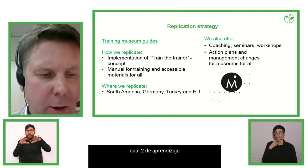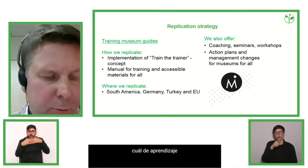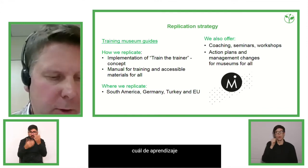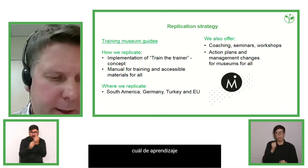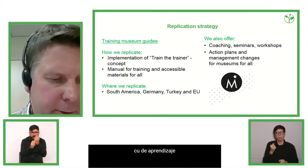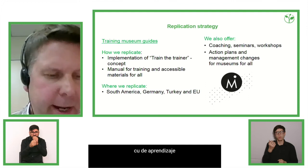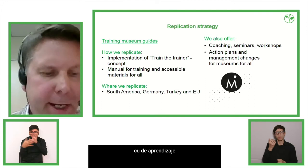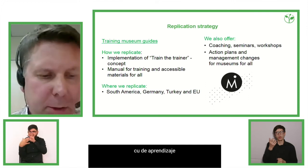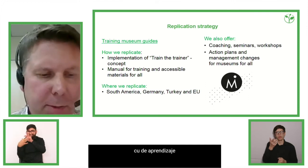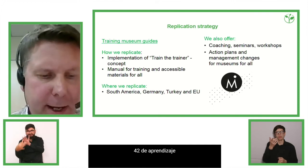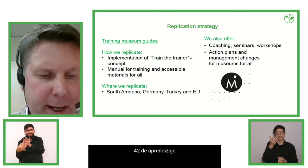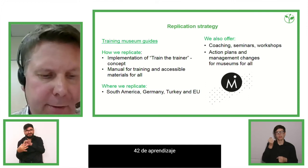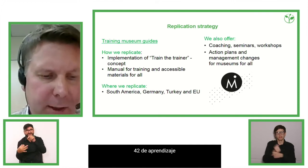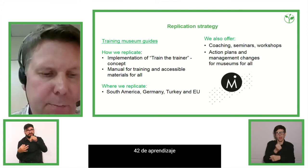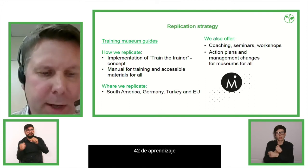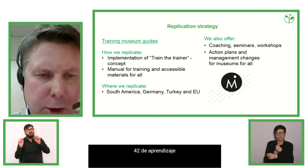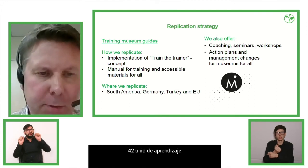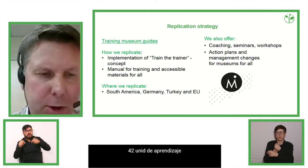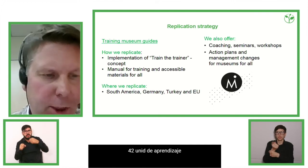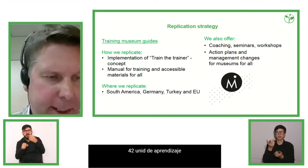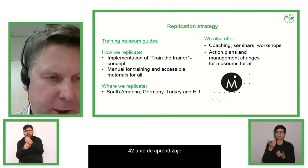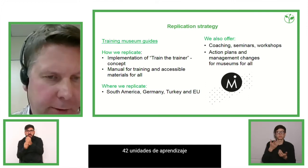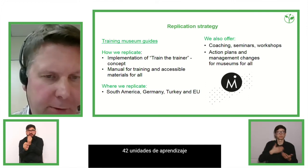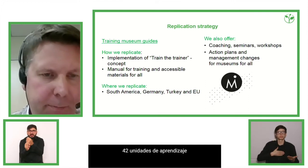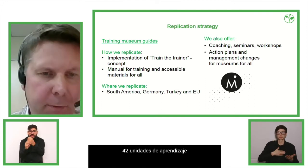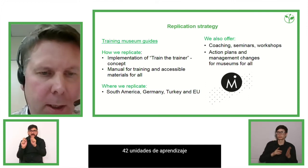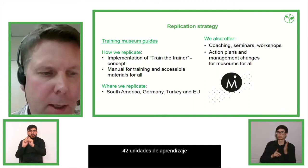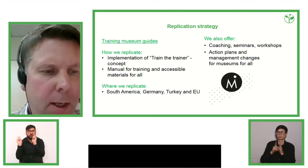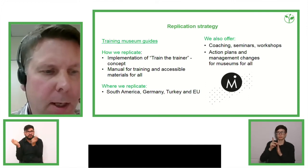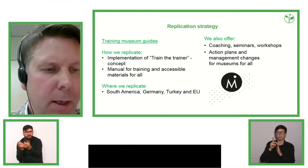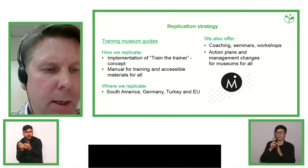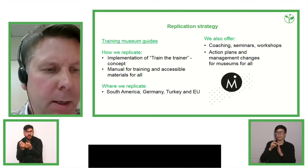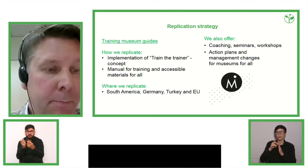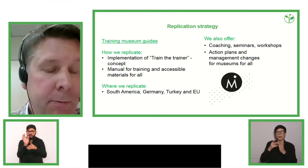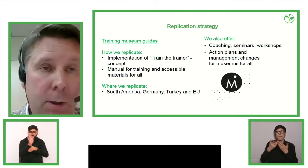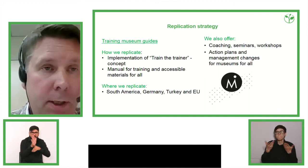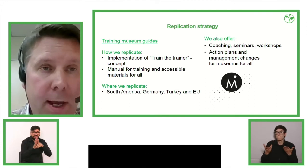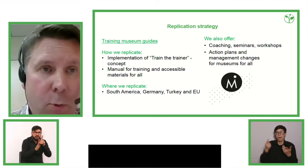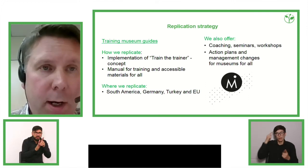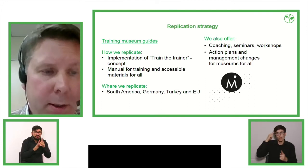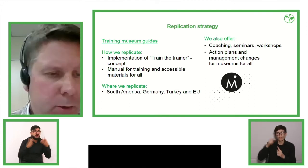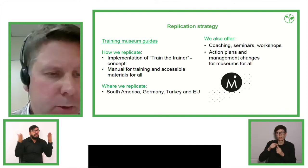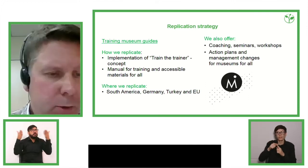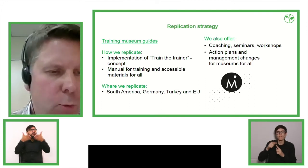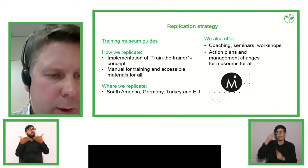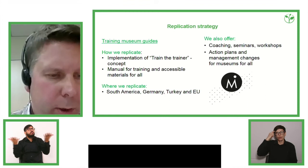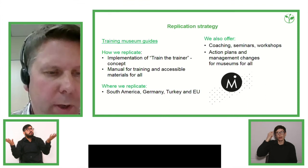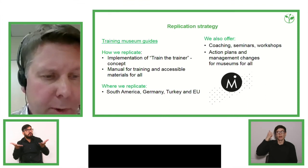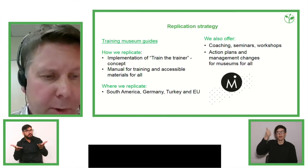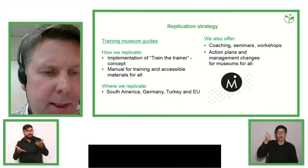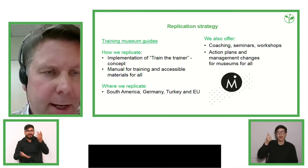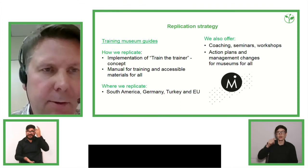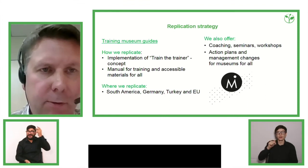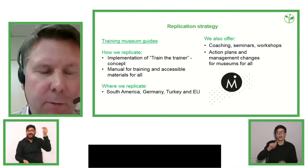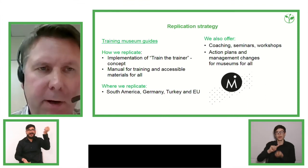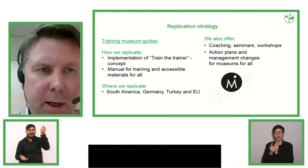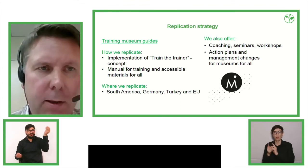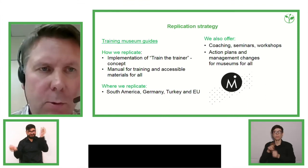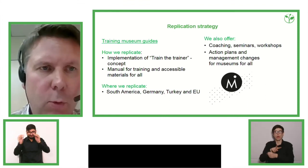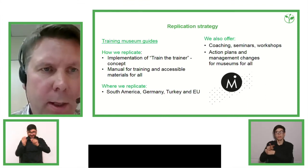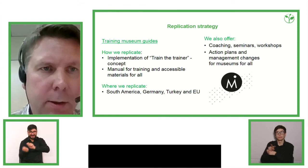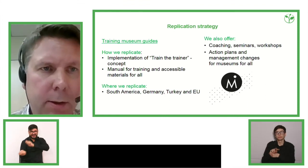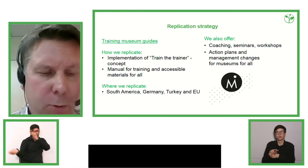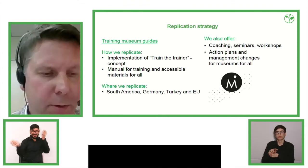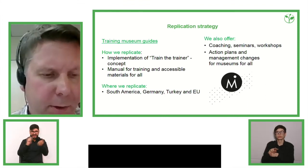talleres y seminarios y que se desarrollan para crear planes de acción y cambios en la administración. Y